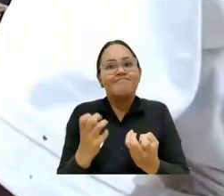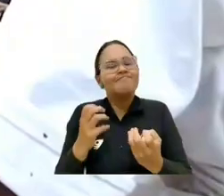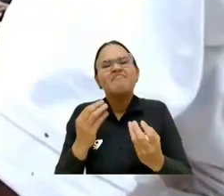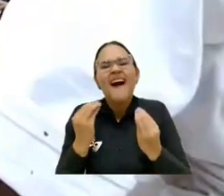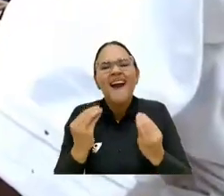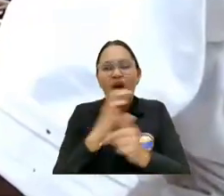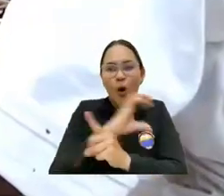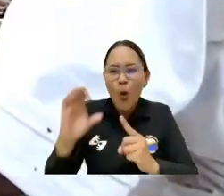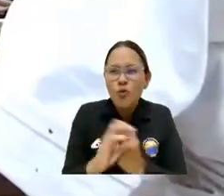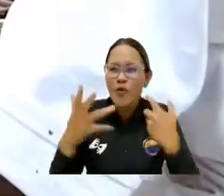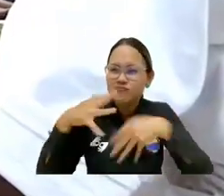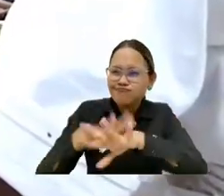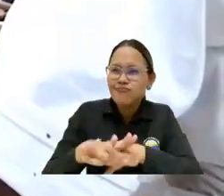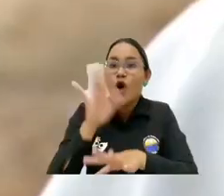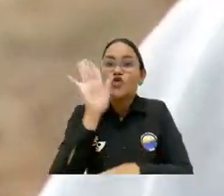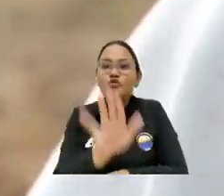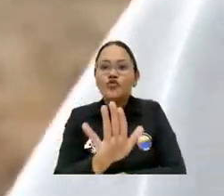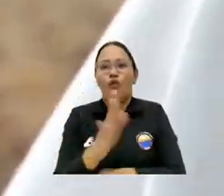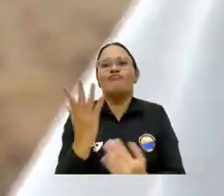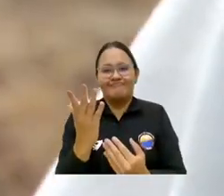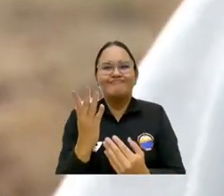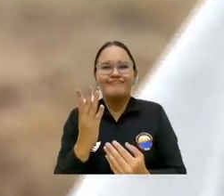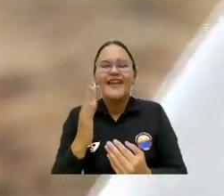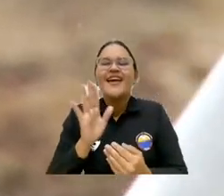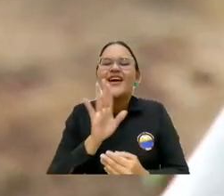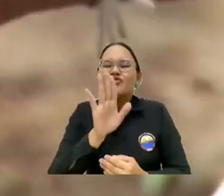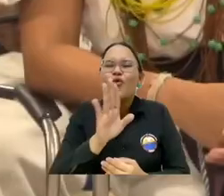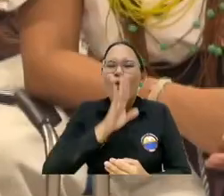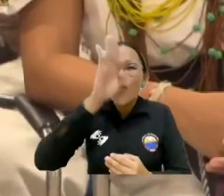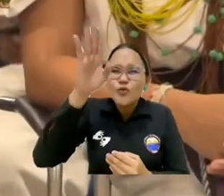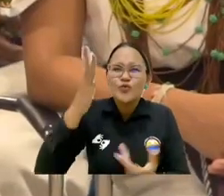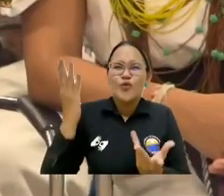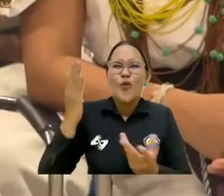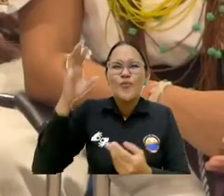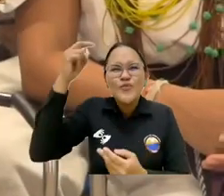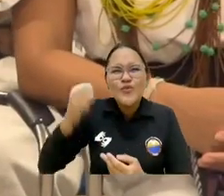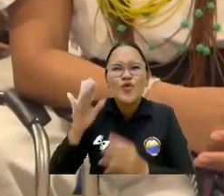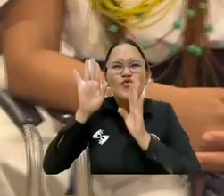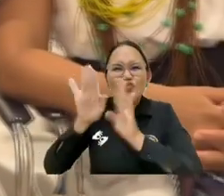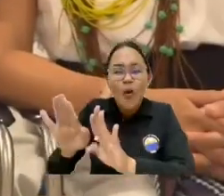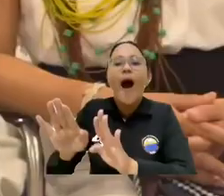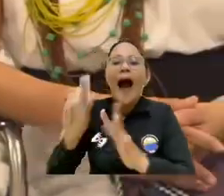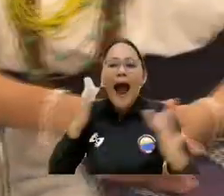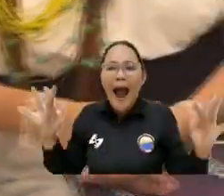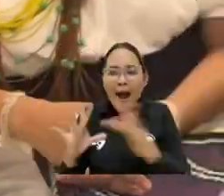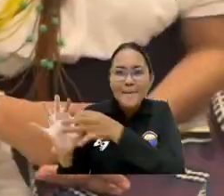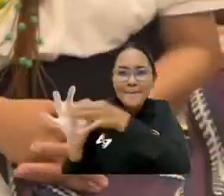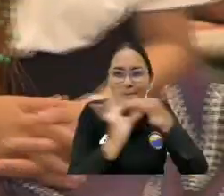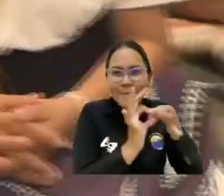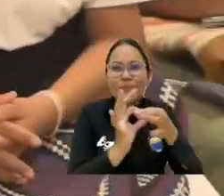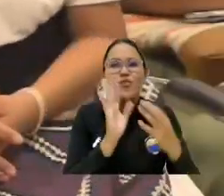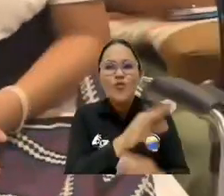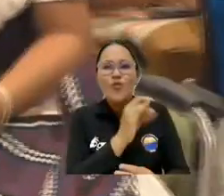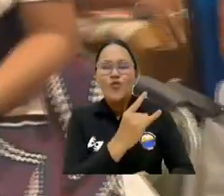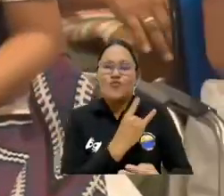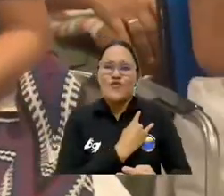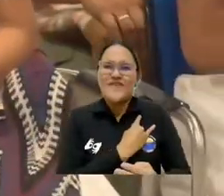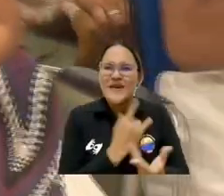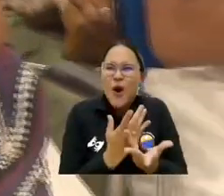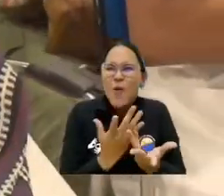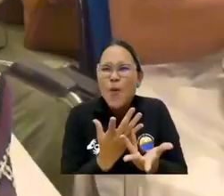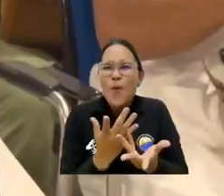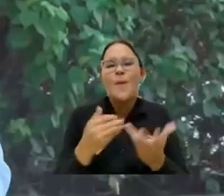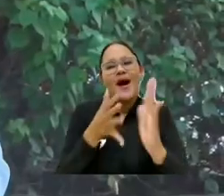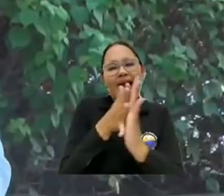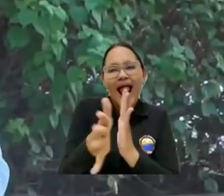visión intercultural integrando los saberes ancestrales con los de la academia. También estuvieron las autoridades indígenas que también nos dieron su